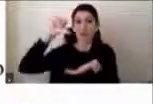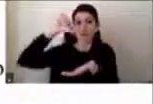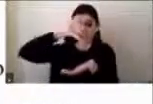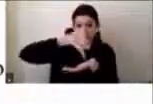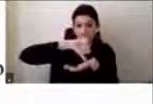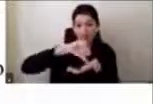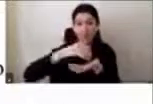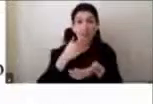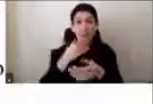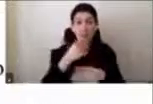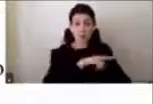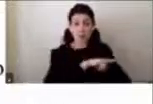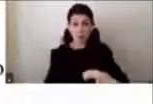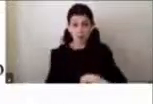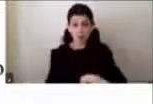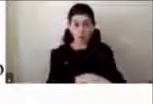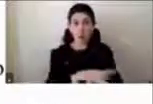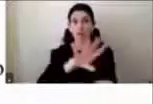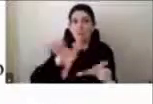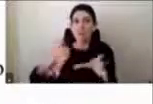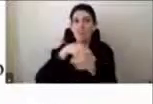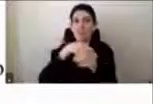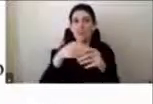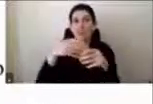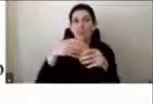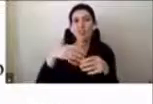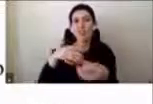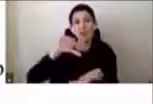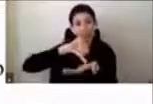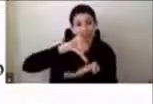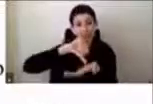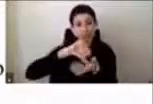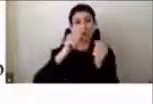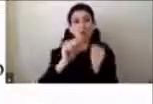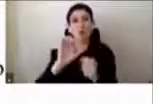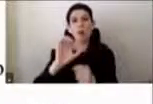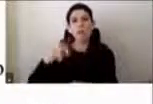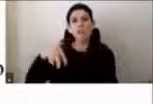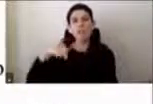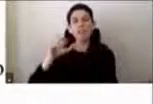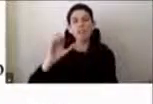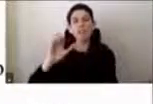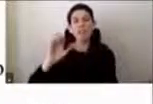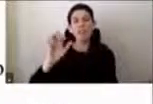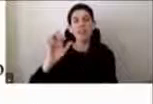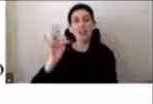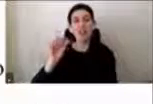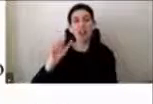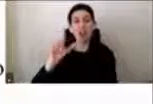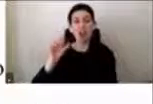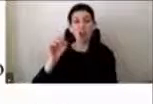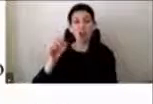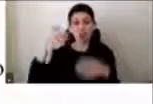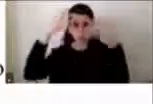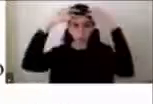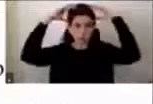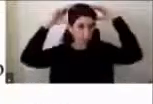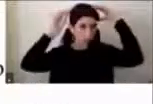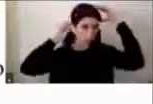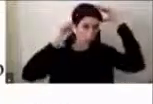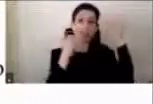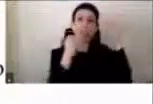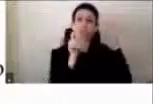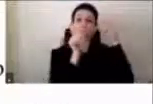periférico, que dentro del sistema nervioso central podemos distinguir el encéfalo y la médula espinal, y dentro del encéfalo,